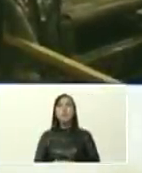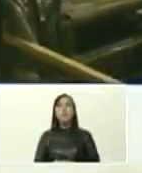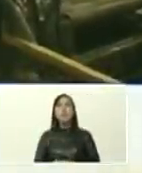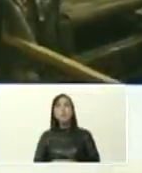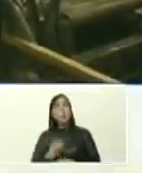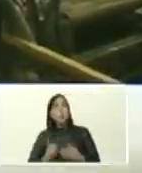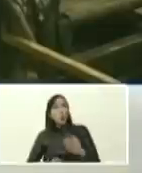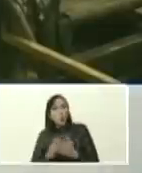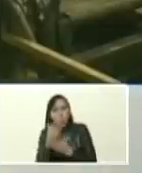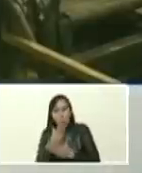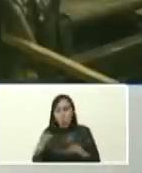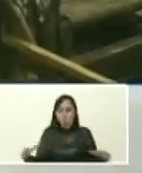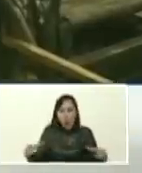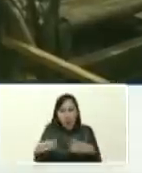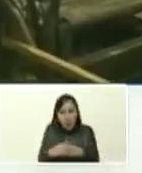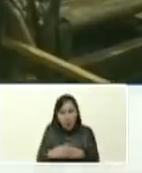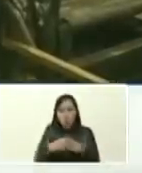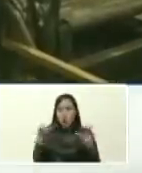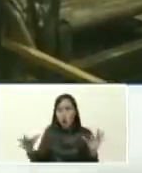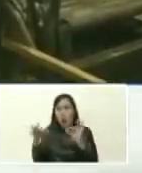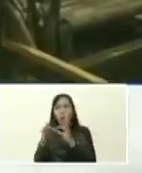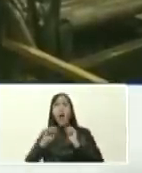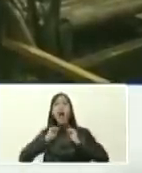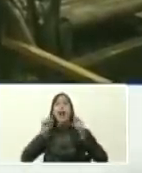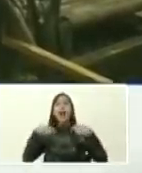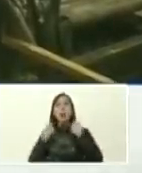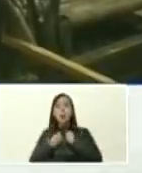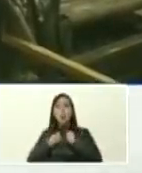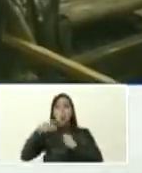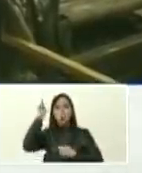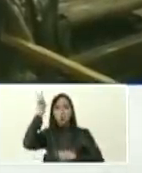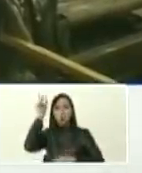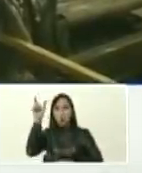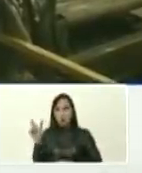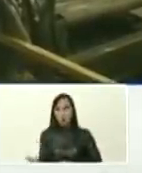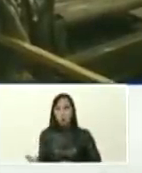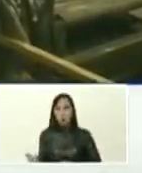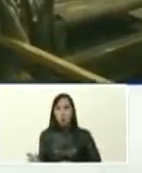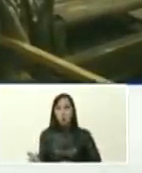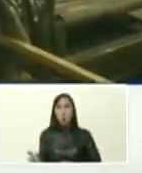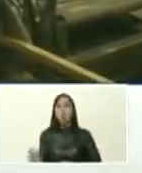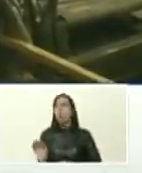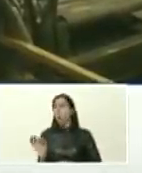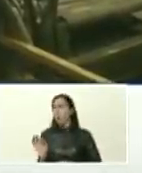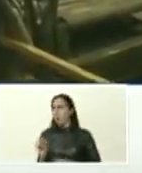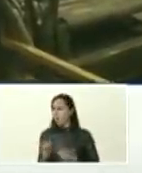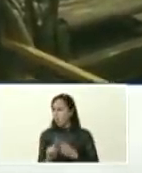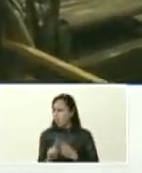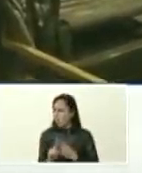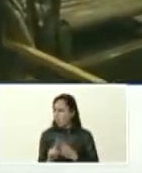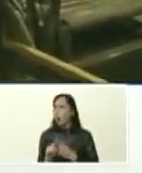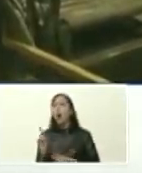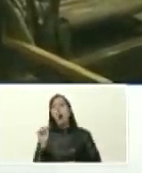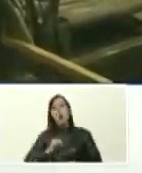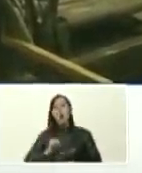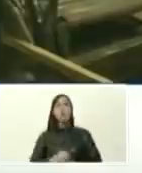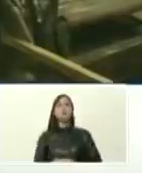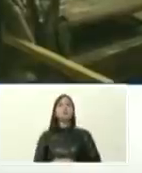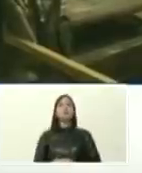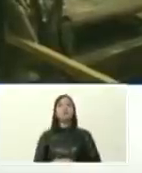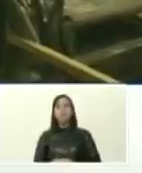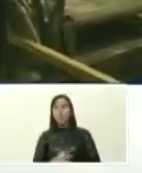fundamos con Aristóbulo, recuerdo. Aristóbulo, contigo, con Aristóbulo. Cuando Aristóbulo sustituyó